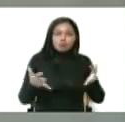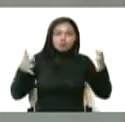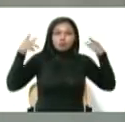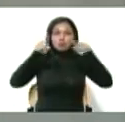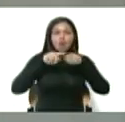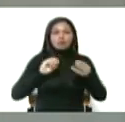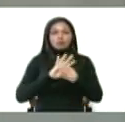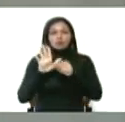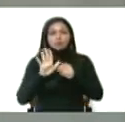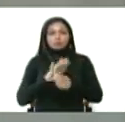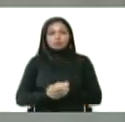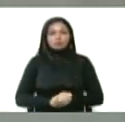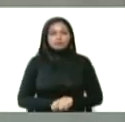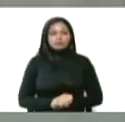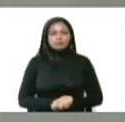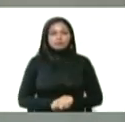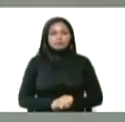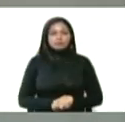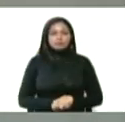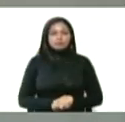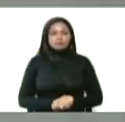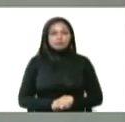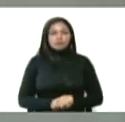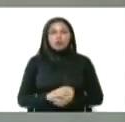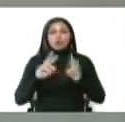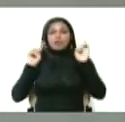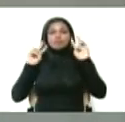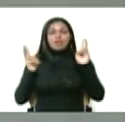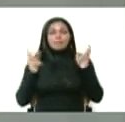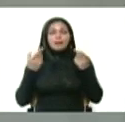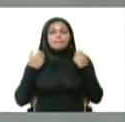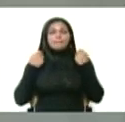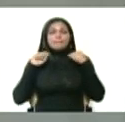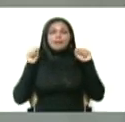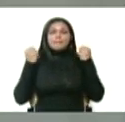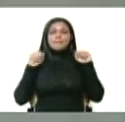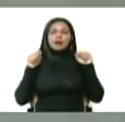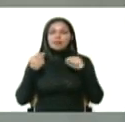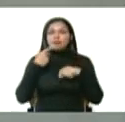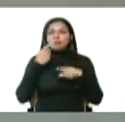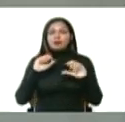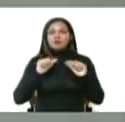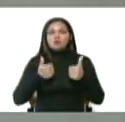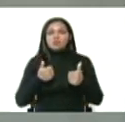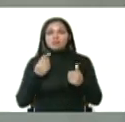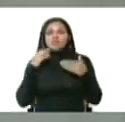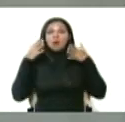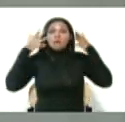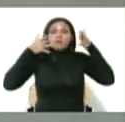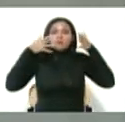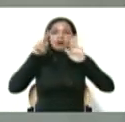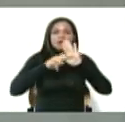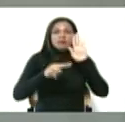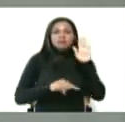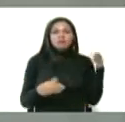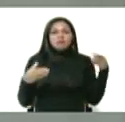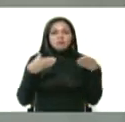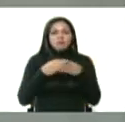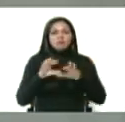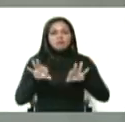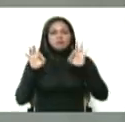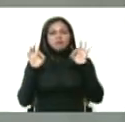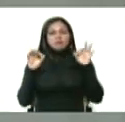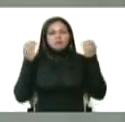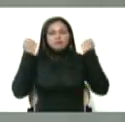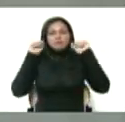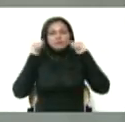coronavirus. Correcto. Con el tema terapéutico, presidente, nosotros desde el inicio, por sus orientaciones, creamos un comité